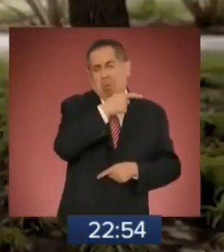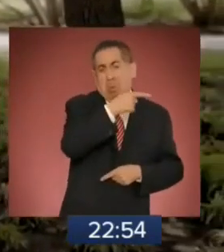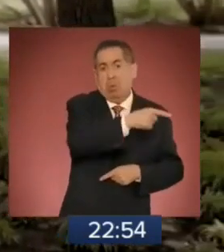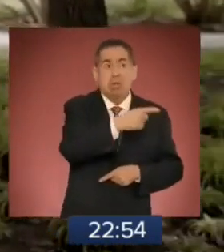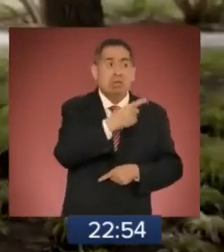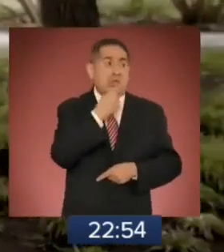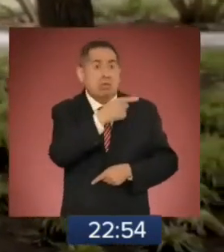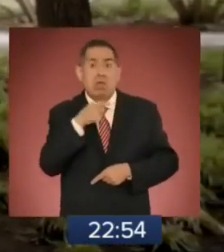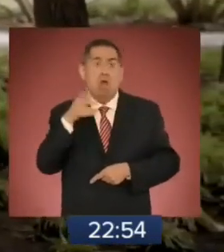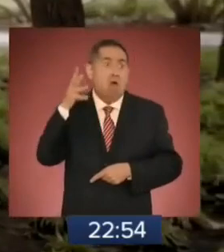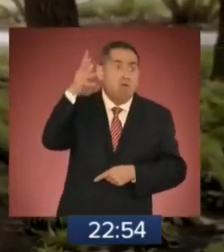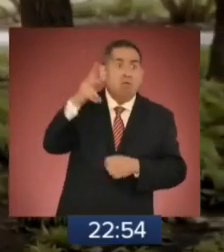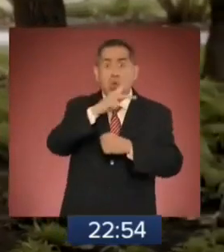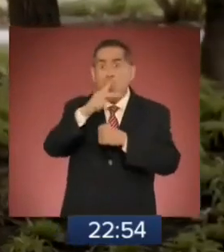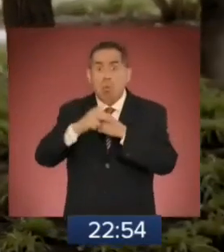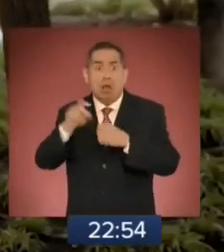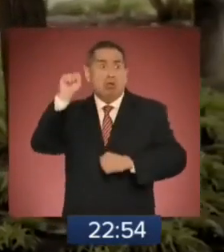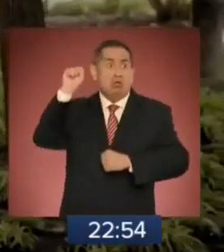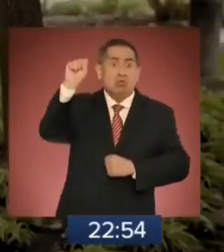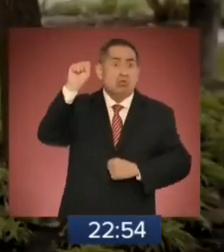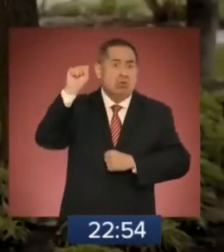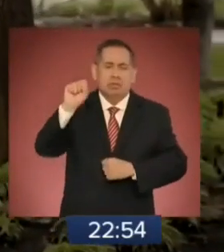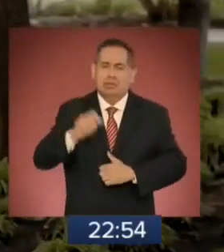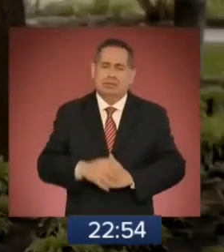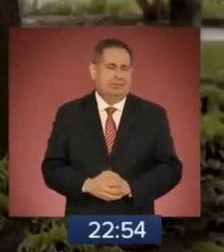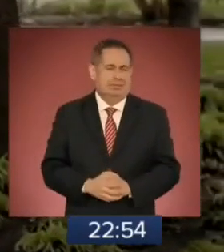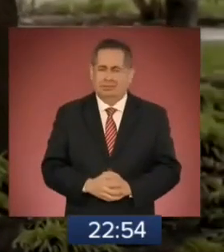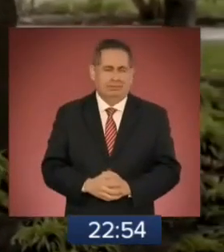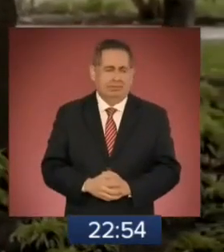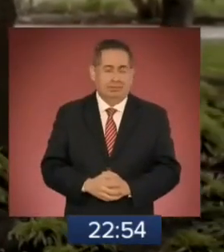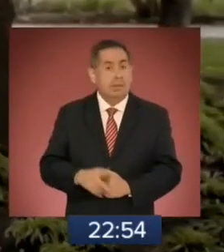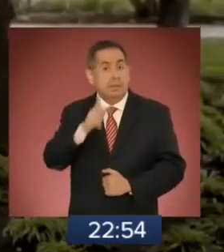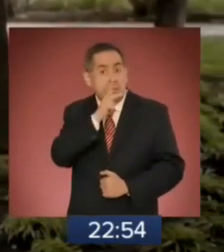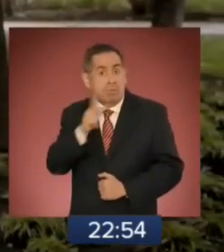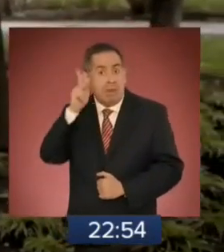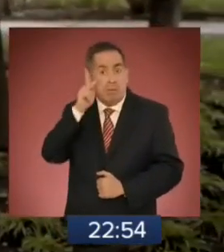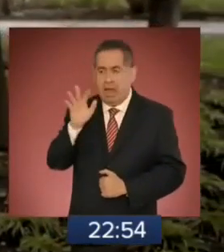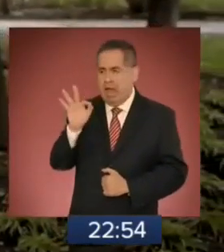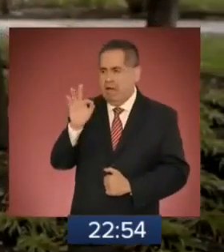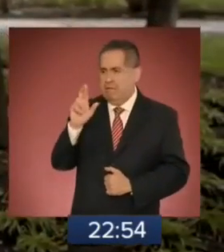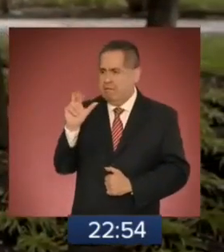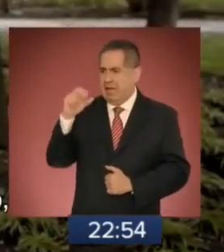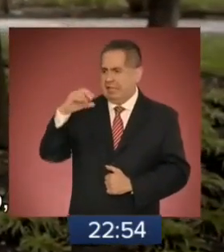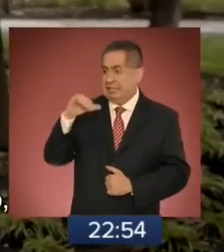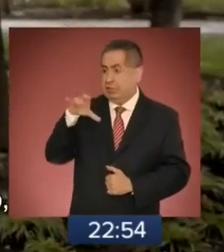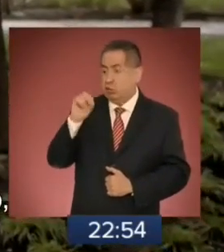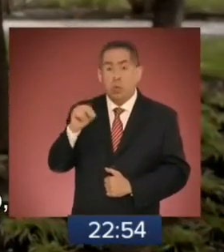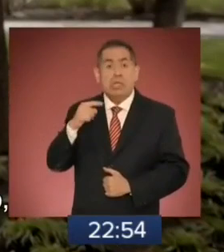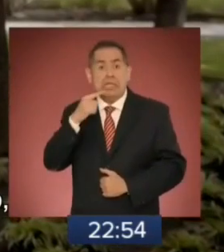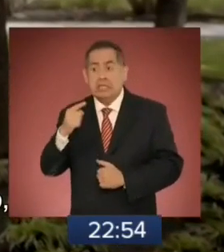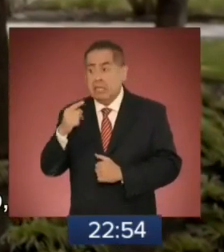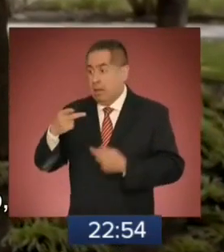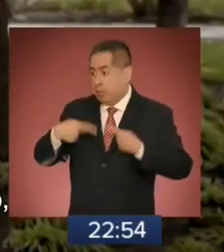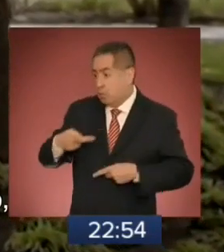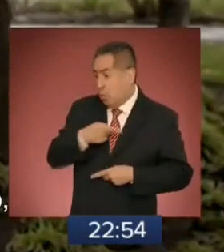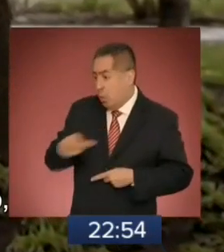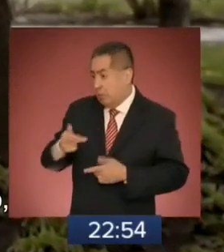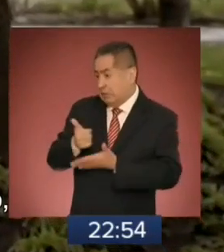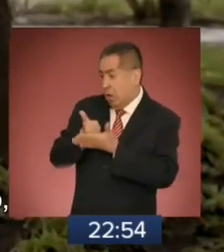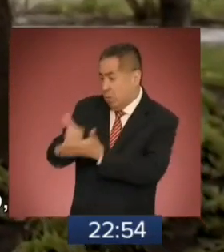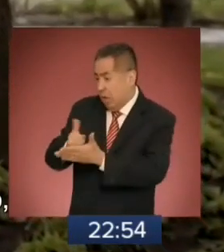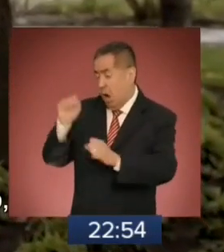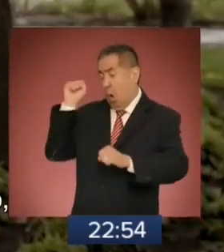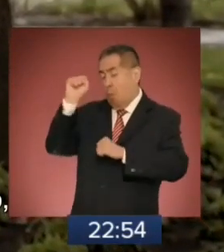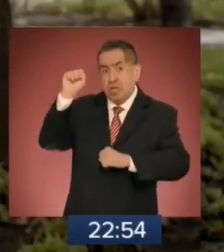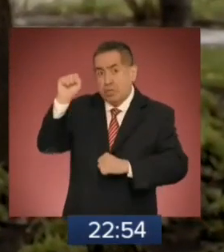sostienen de que estamos llevando al país al comunismo. El Papa Francisco ha dicho que ayudar a los pobres no es